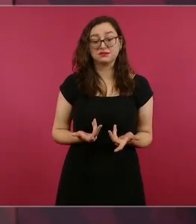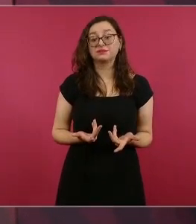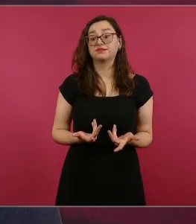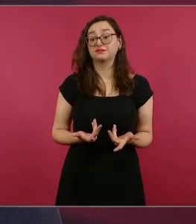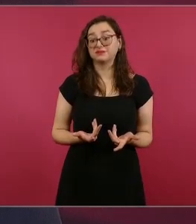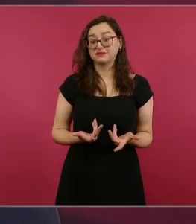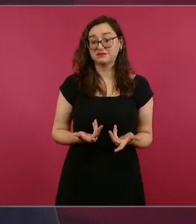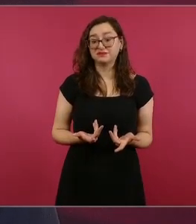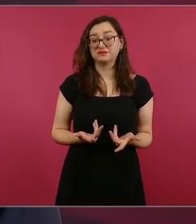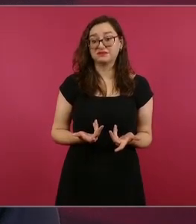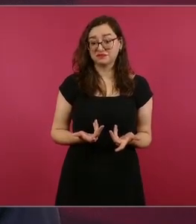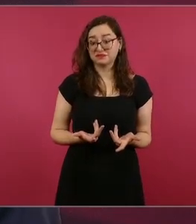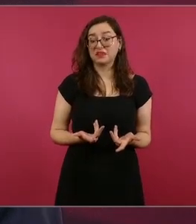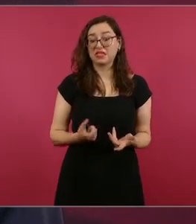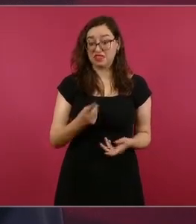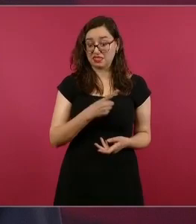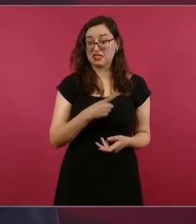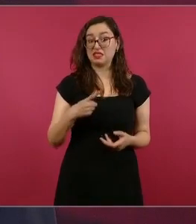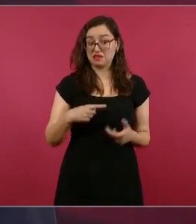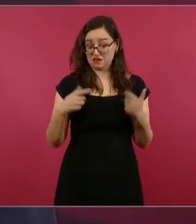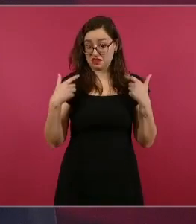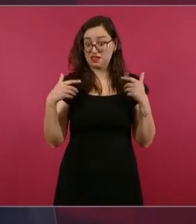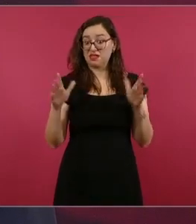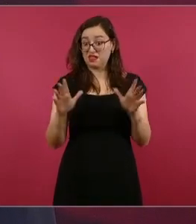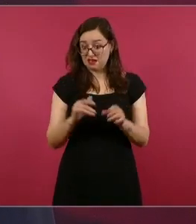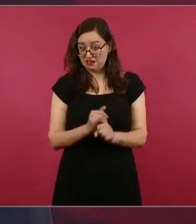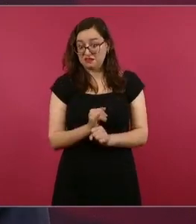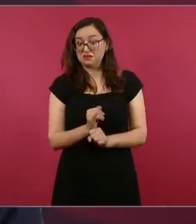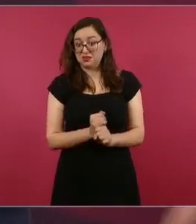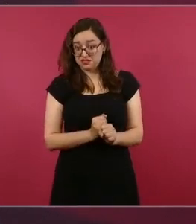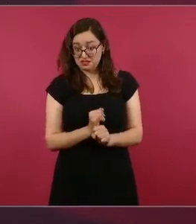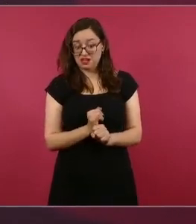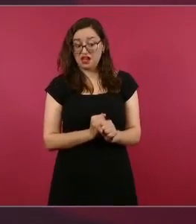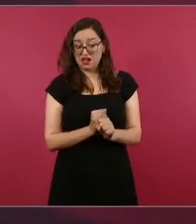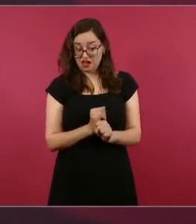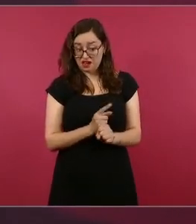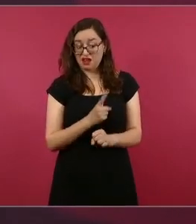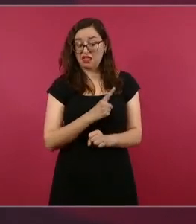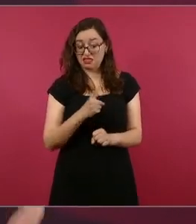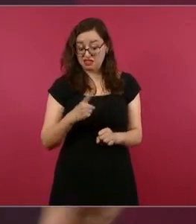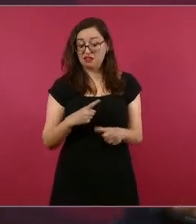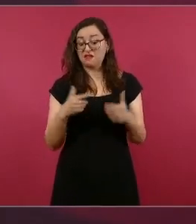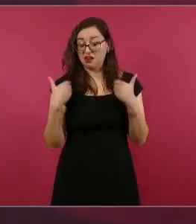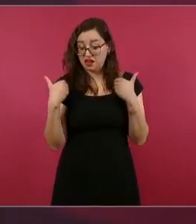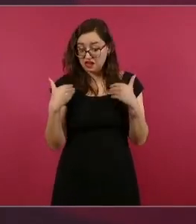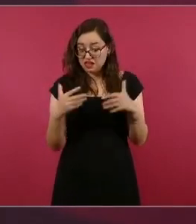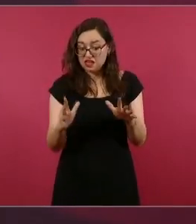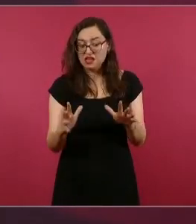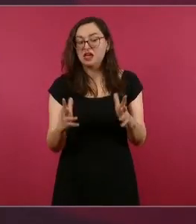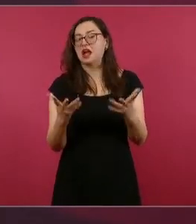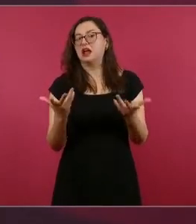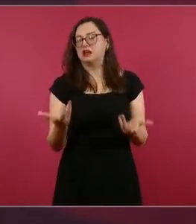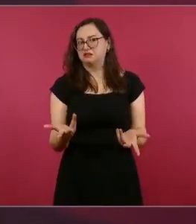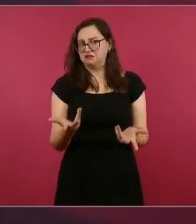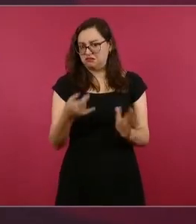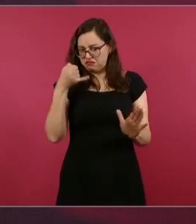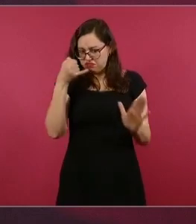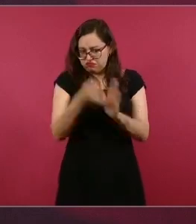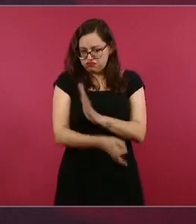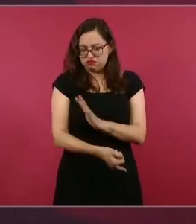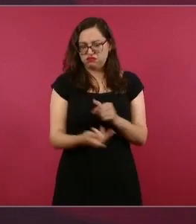Entonces, sí, vale la pena. O sea, todo esto de Repsol,